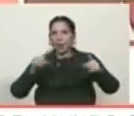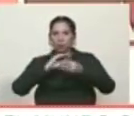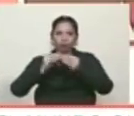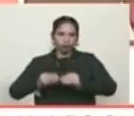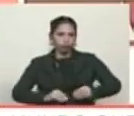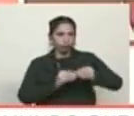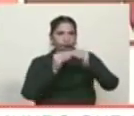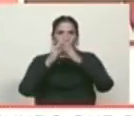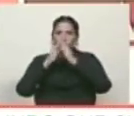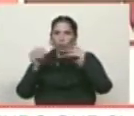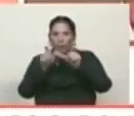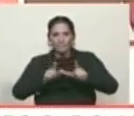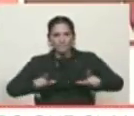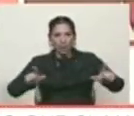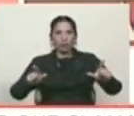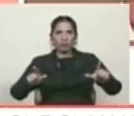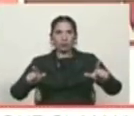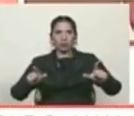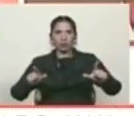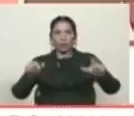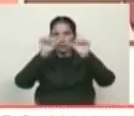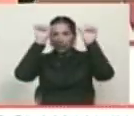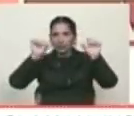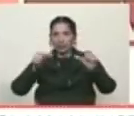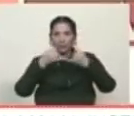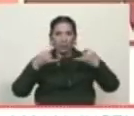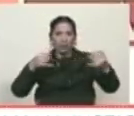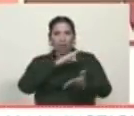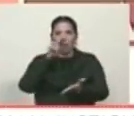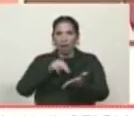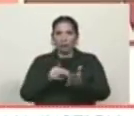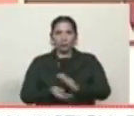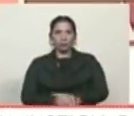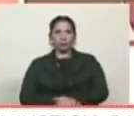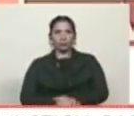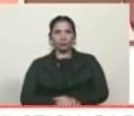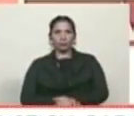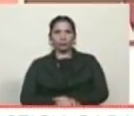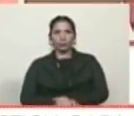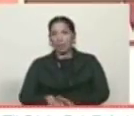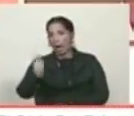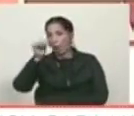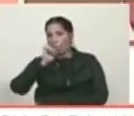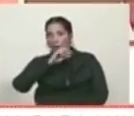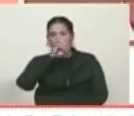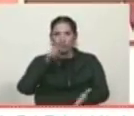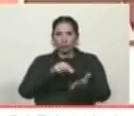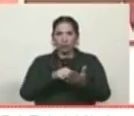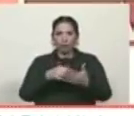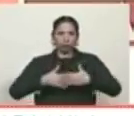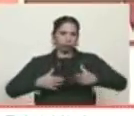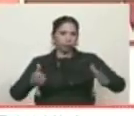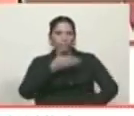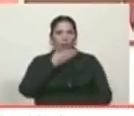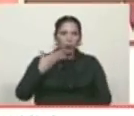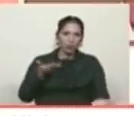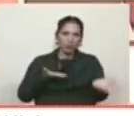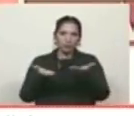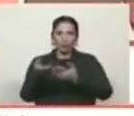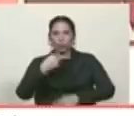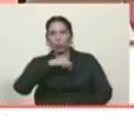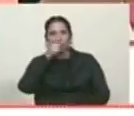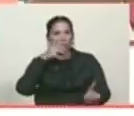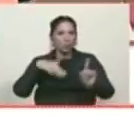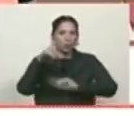los espacios que correspondan al sistema eléctrico nacional, al sistema de aguas nacional, para garantizar un mejor servicio a nuestro pueblo. También